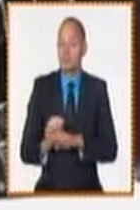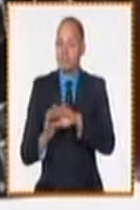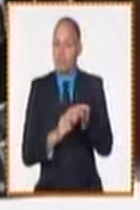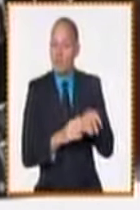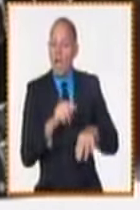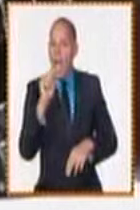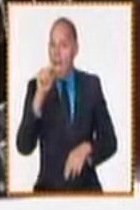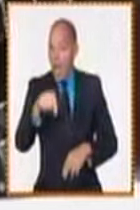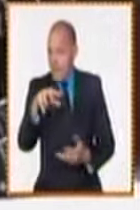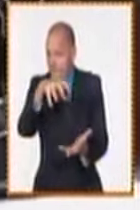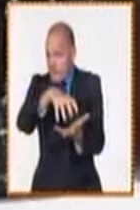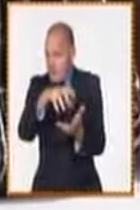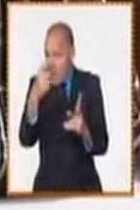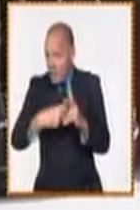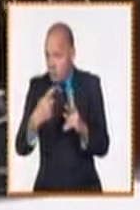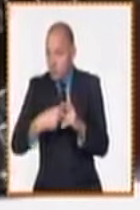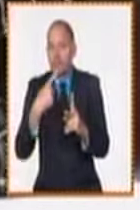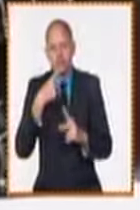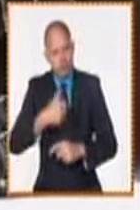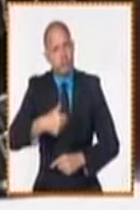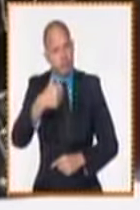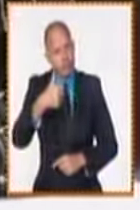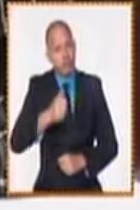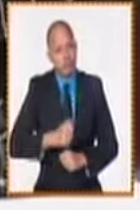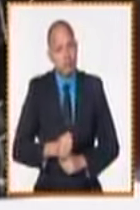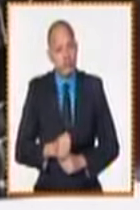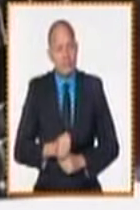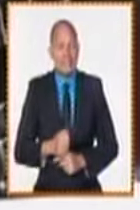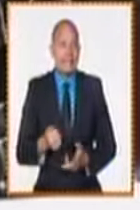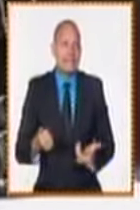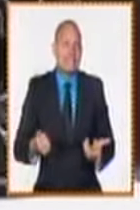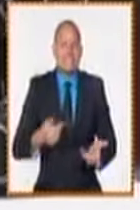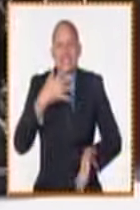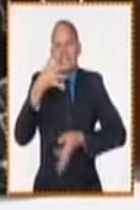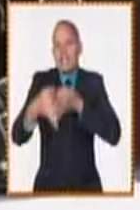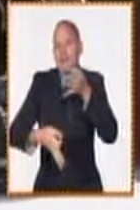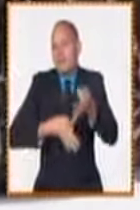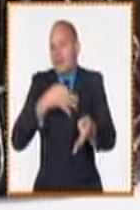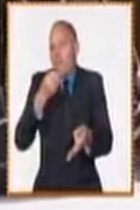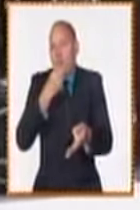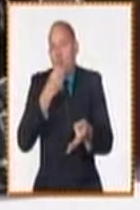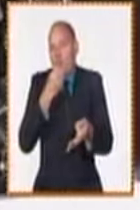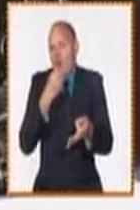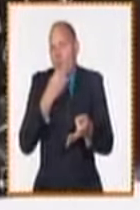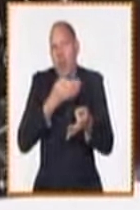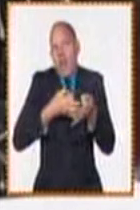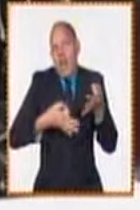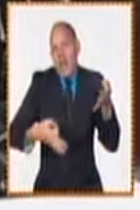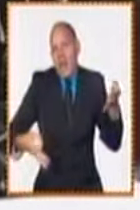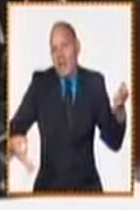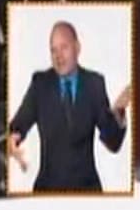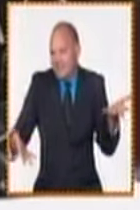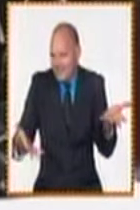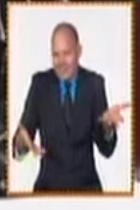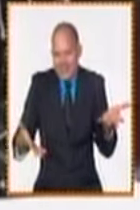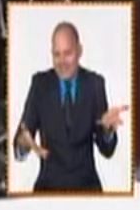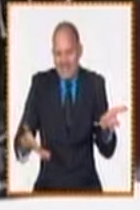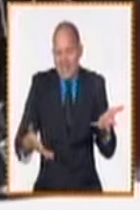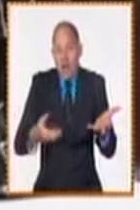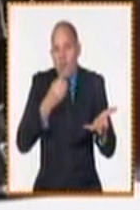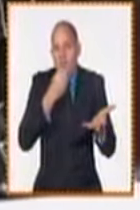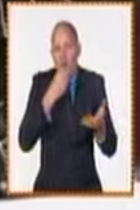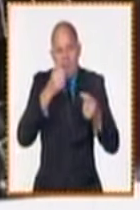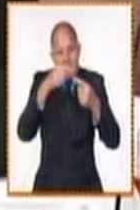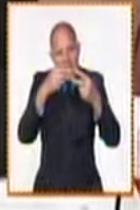extraordinarias. Sería extenso contar uno por uno los episodios,